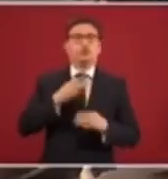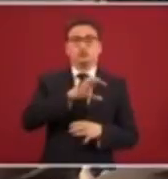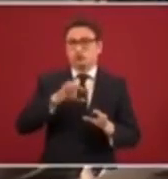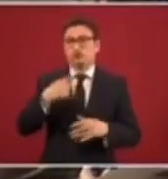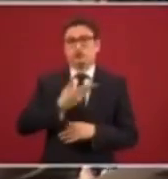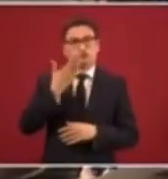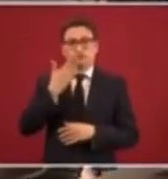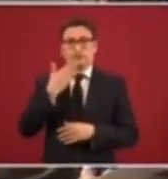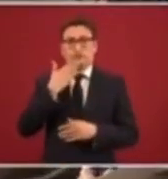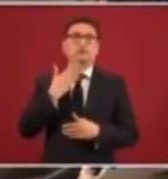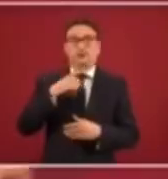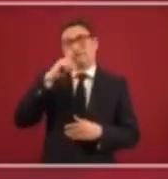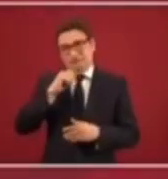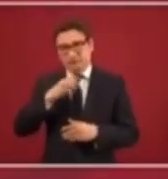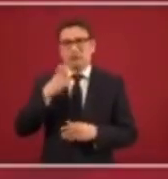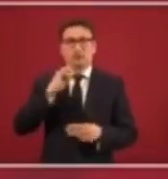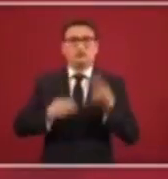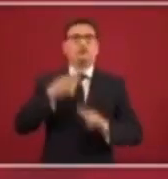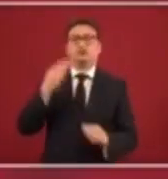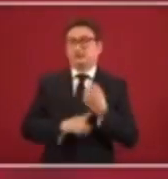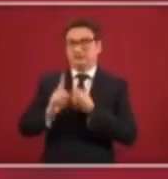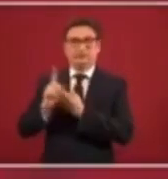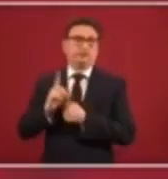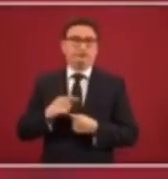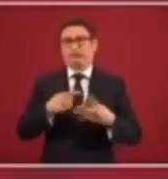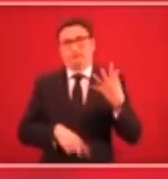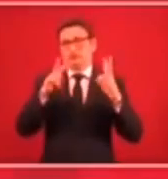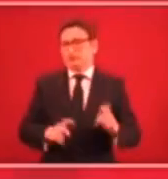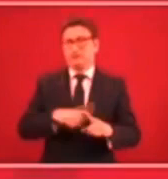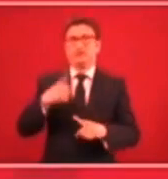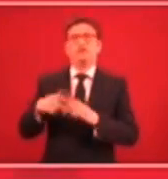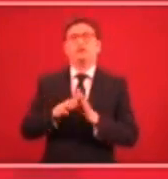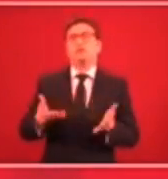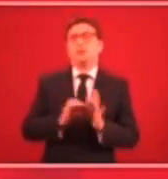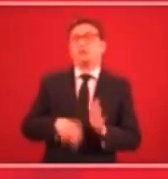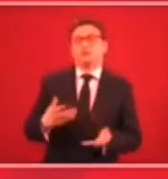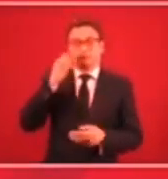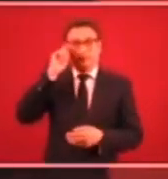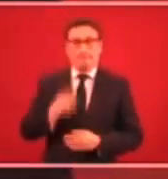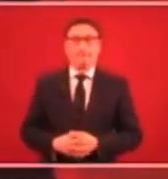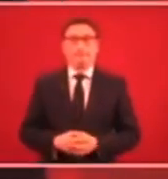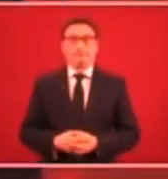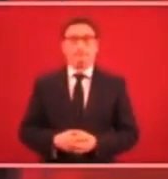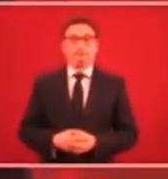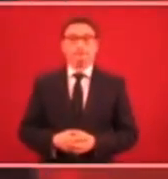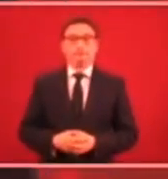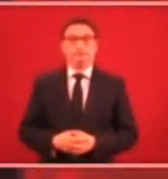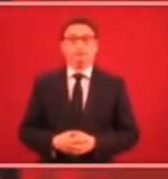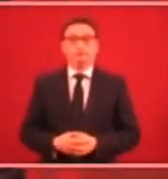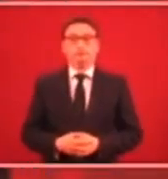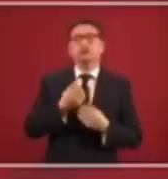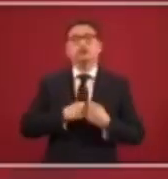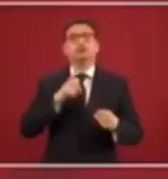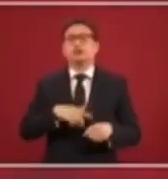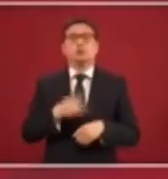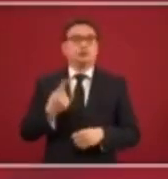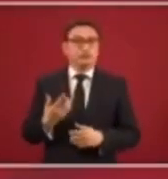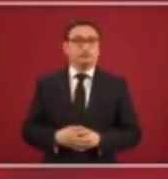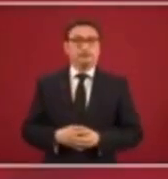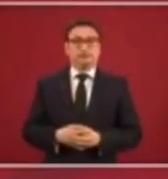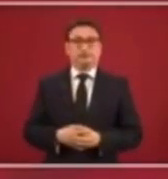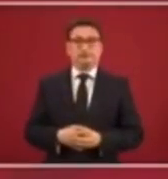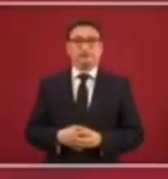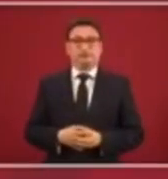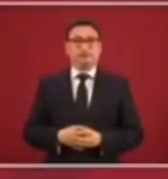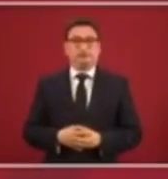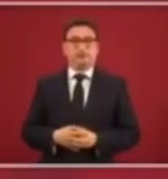fallido, por eso la crisis mundial, en todo sentido. No es posible que afecte tanto una pandemia. ¿Por qué